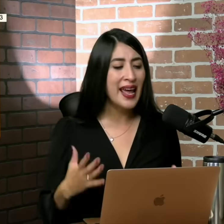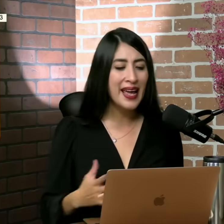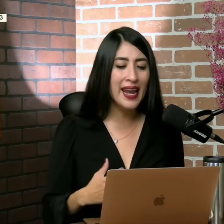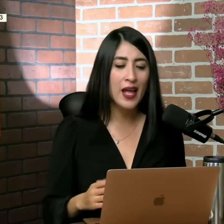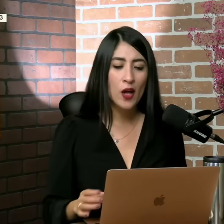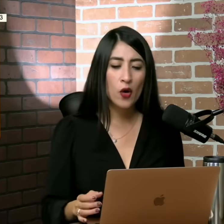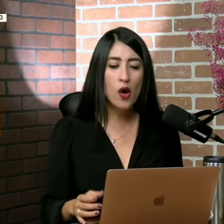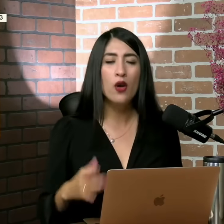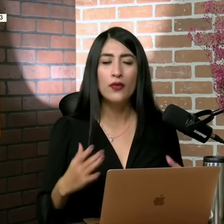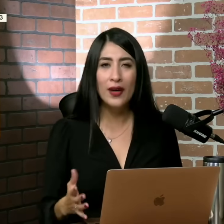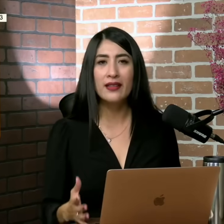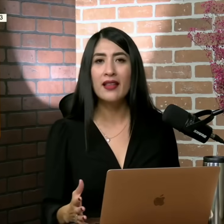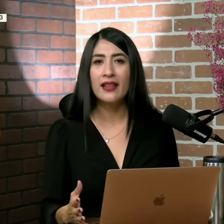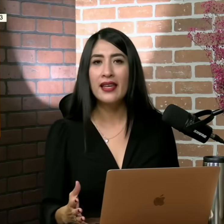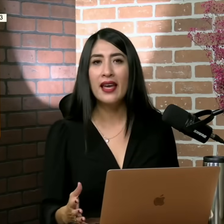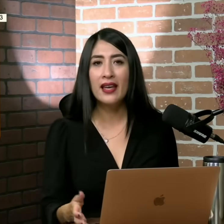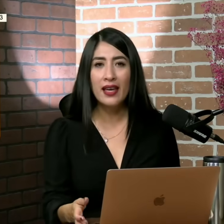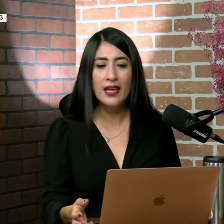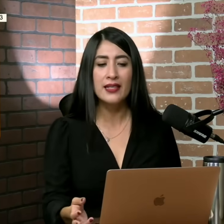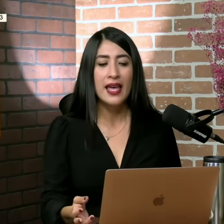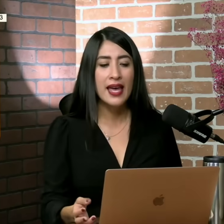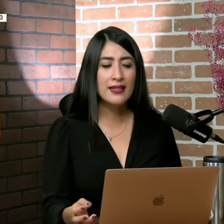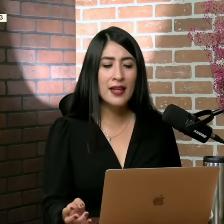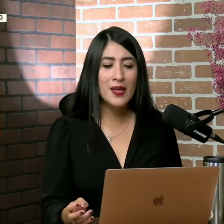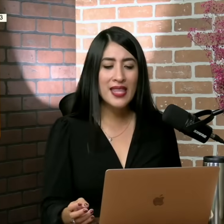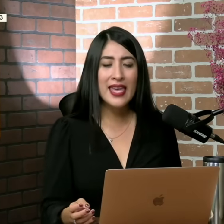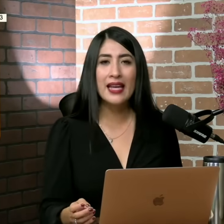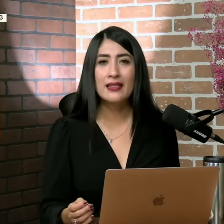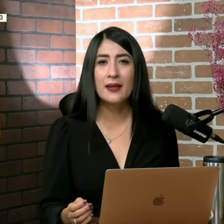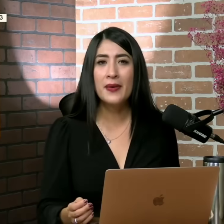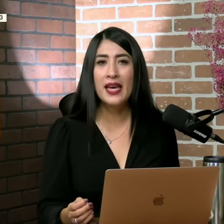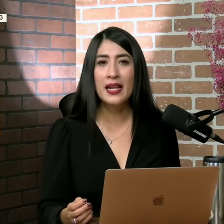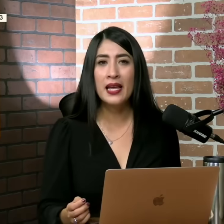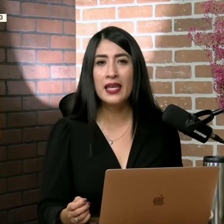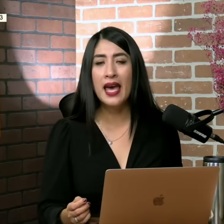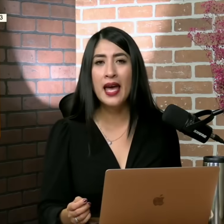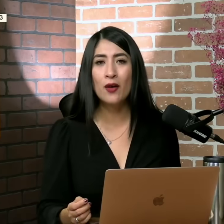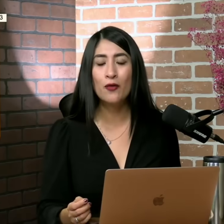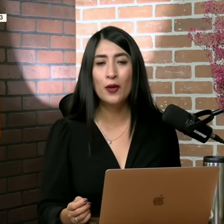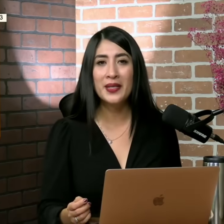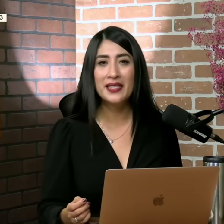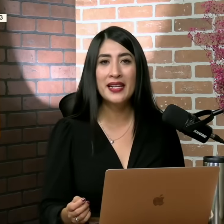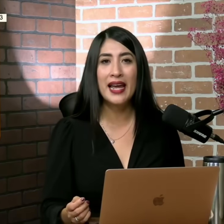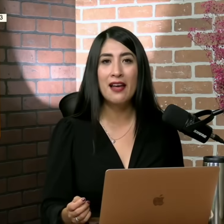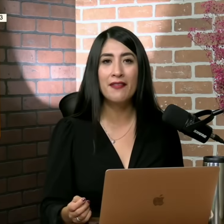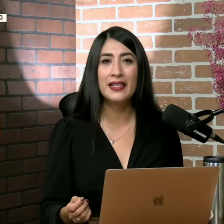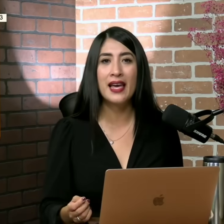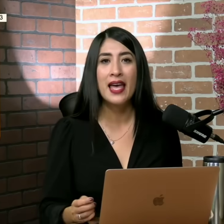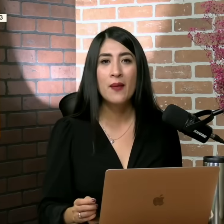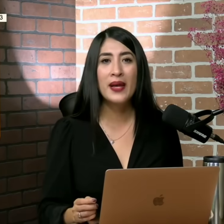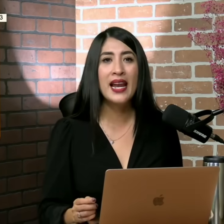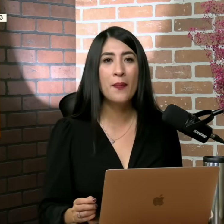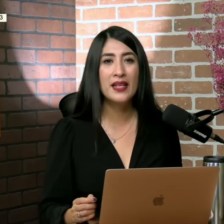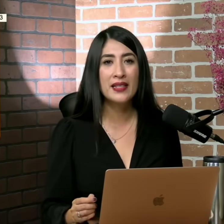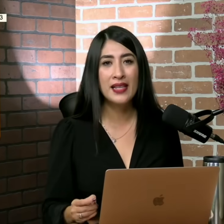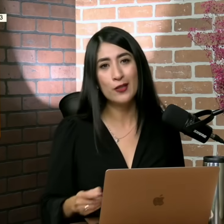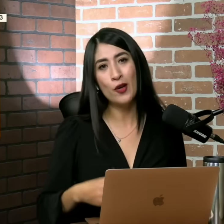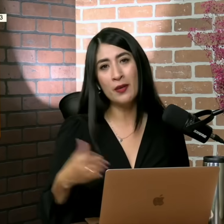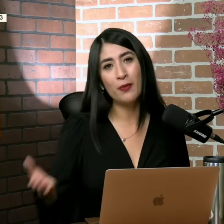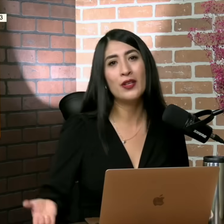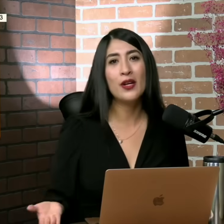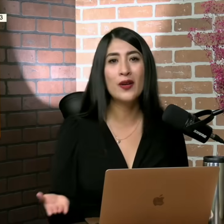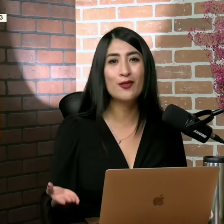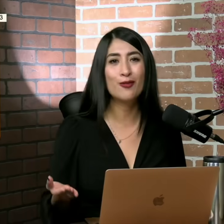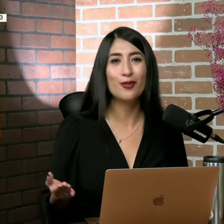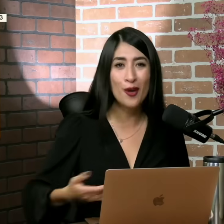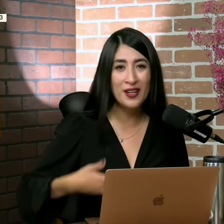Ya pues vamos a arrancar con lo fuerte del día que es esta batalla que se viene Ya conforme se acerca la fecha para la presentación